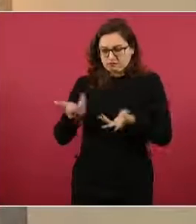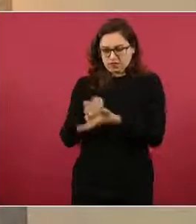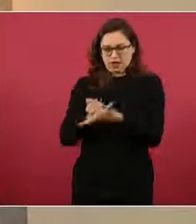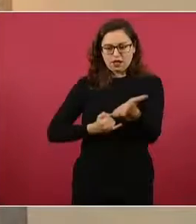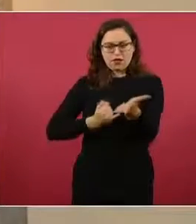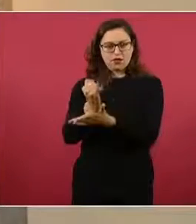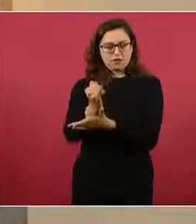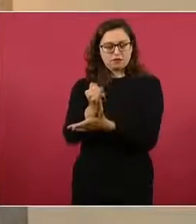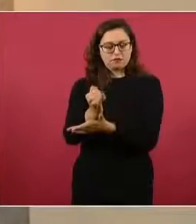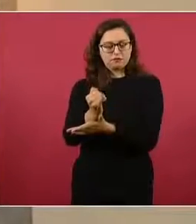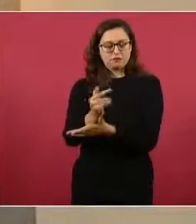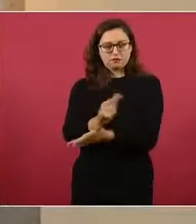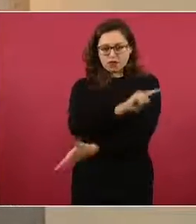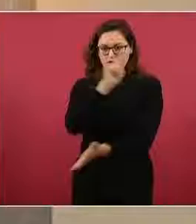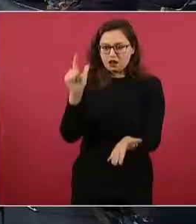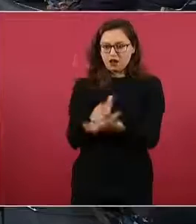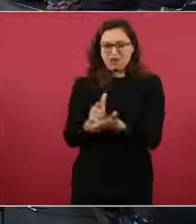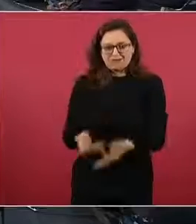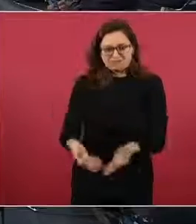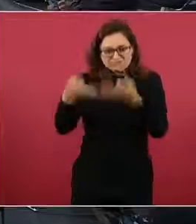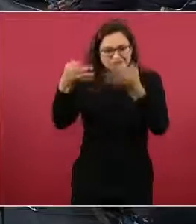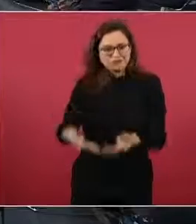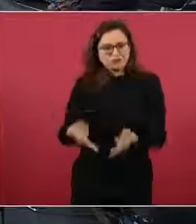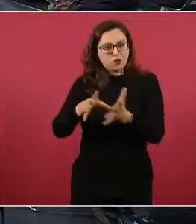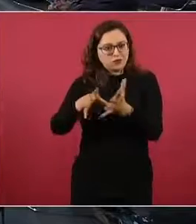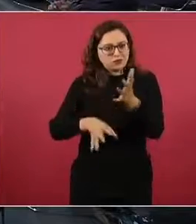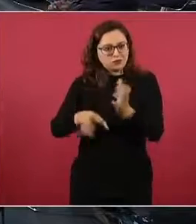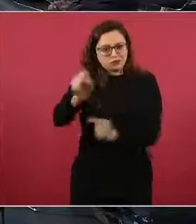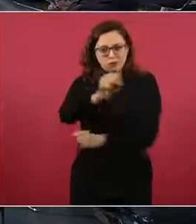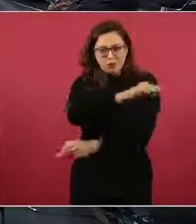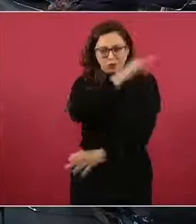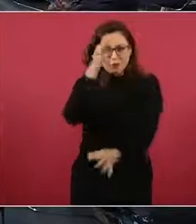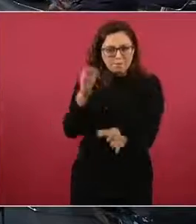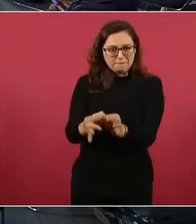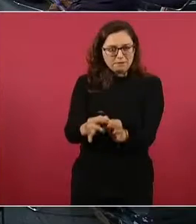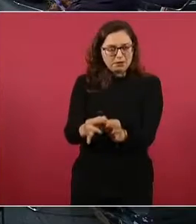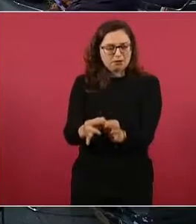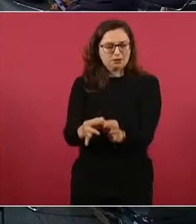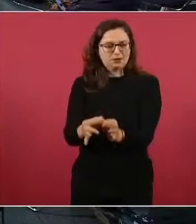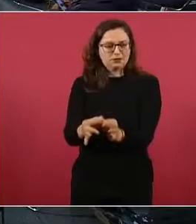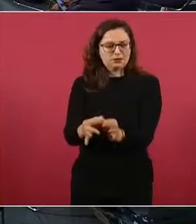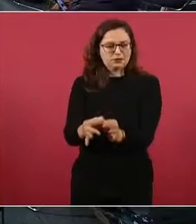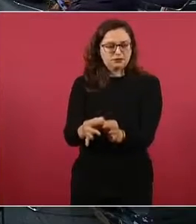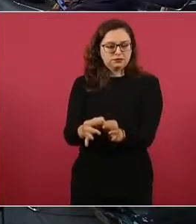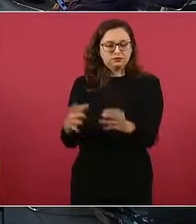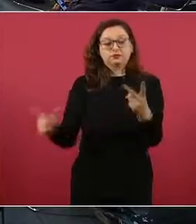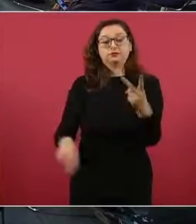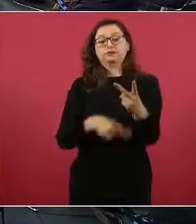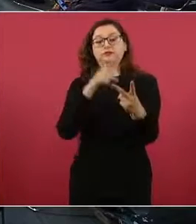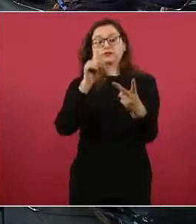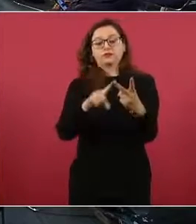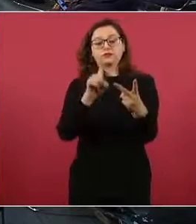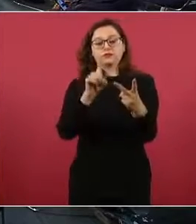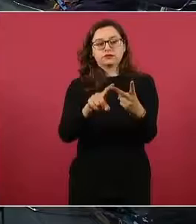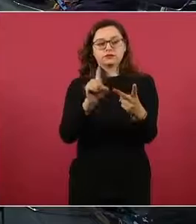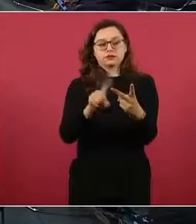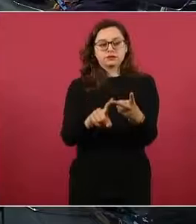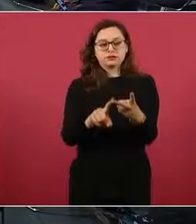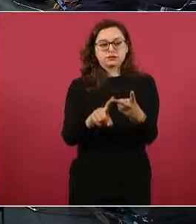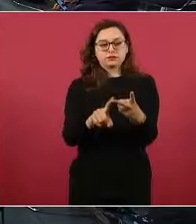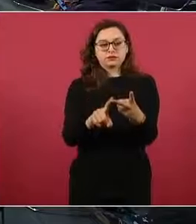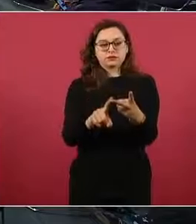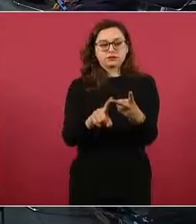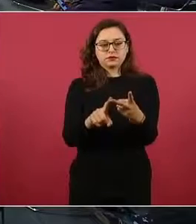legítimamente constituidas. Dos, en